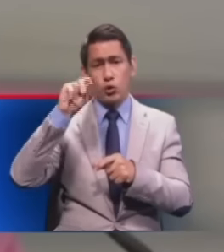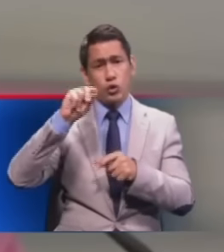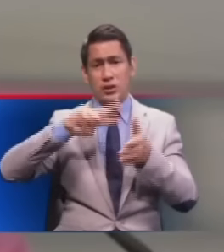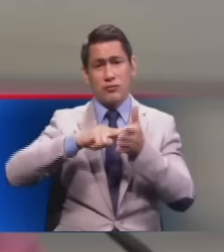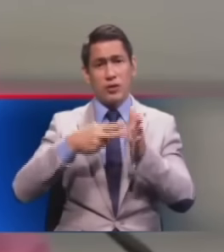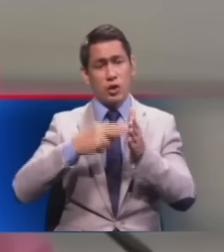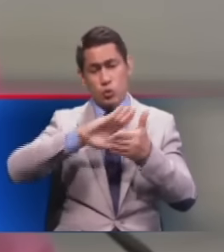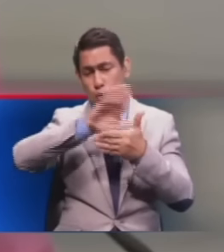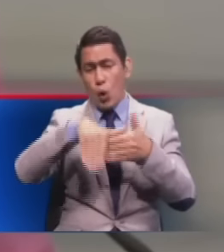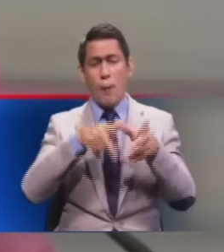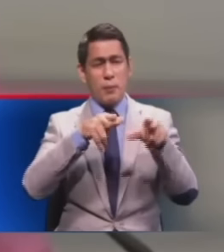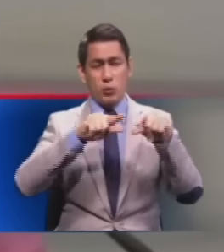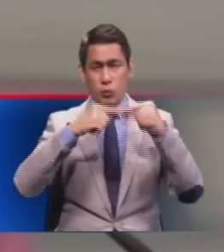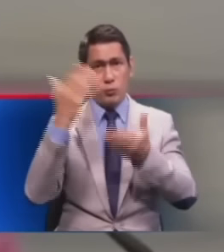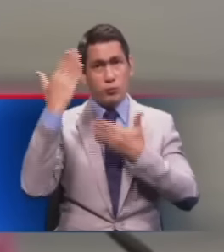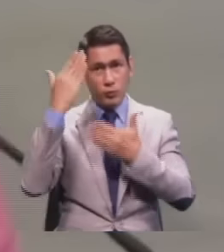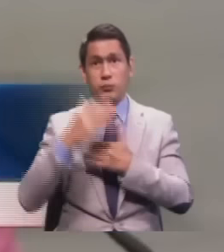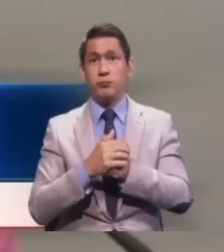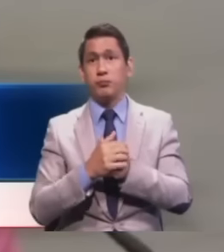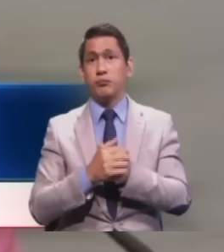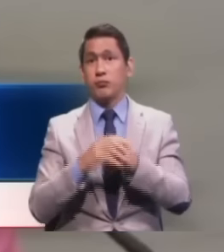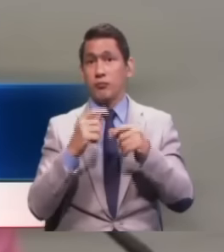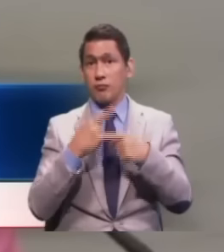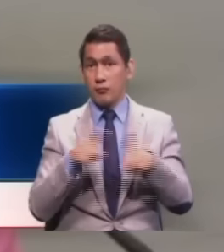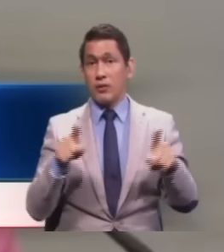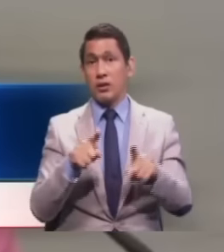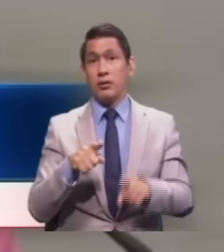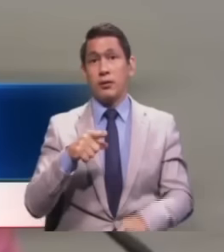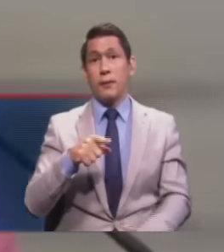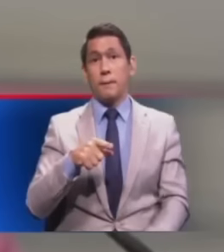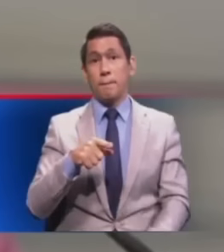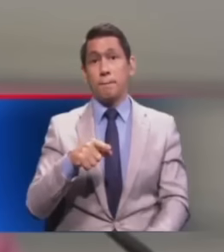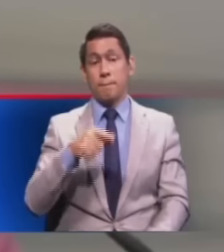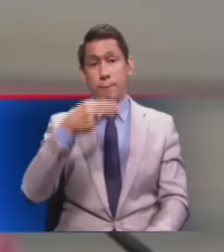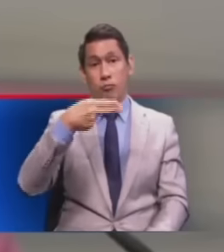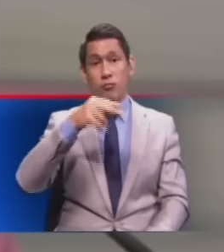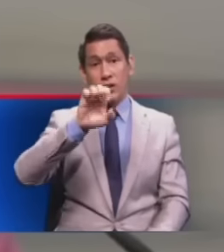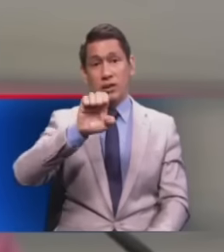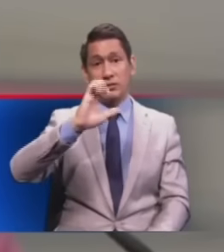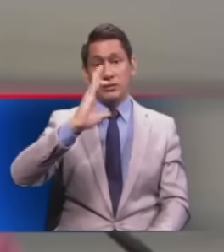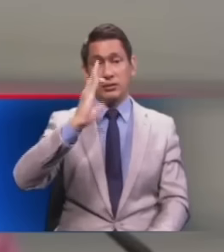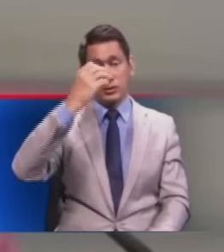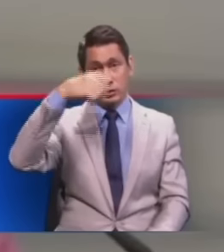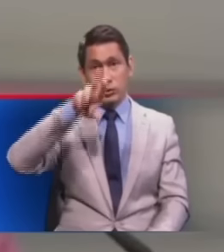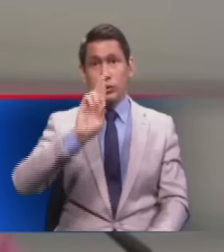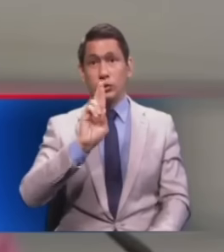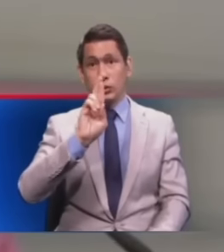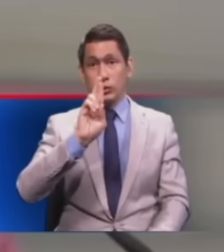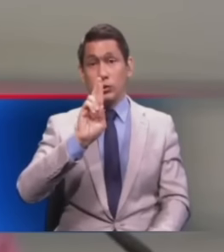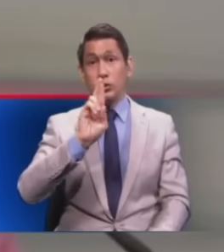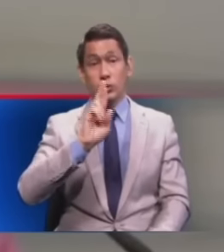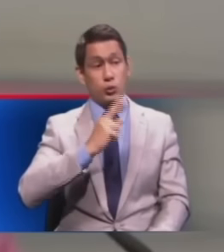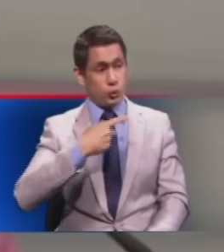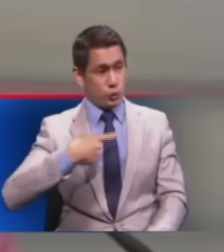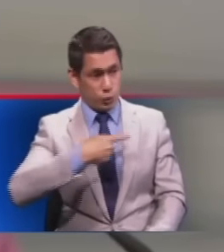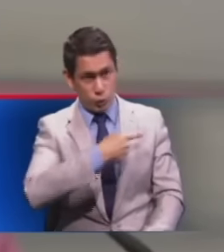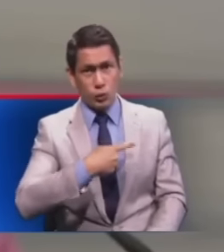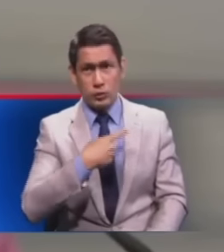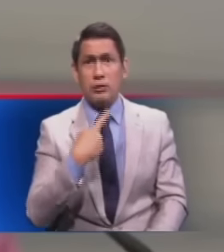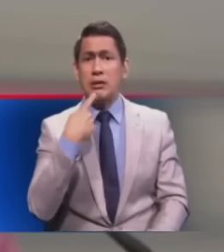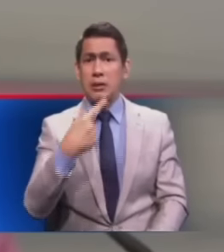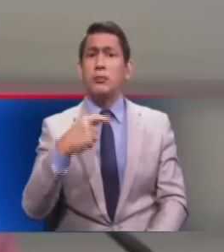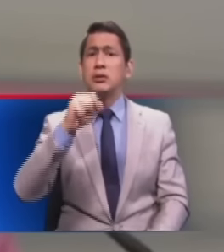militante, al igual que mi compañero concejal Héctor Cueva de la Revolución Ciudadana, nosotros sí decimos ahora y